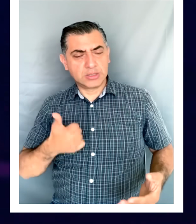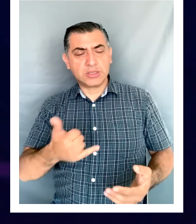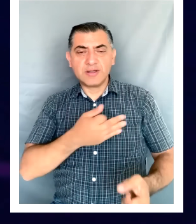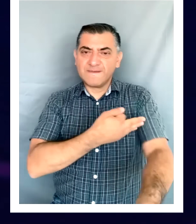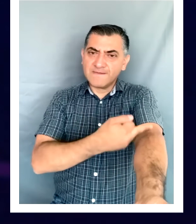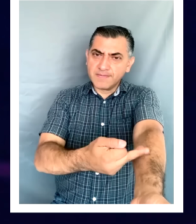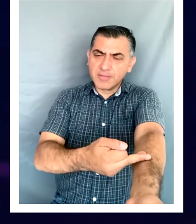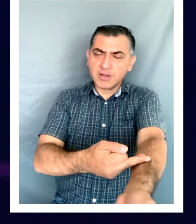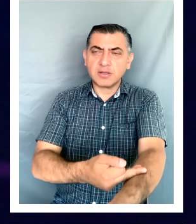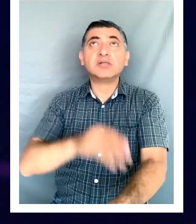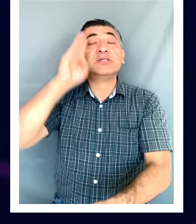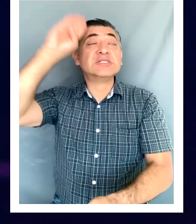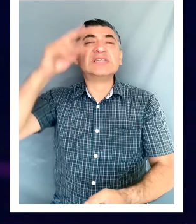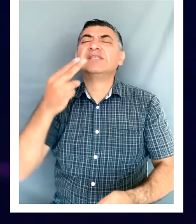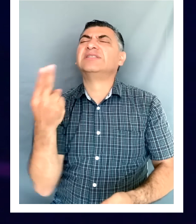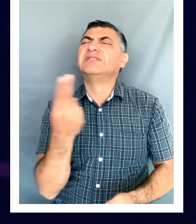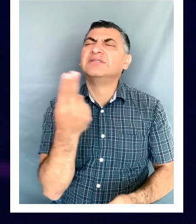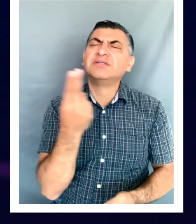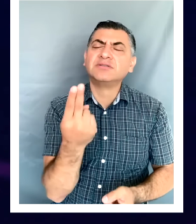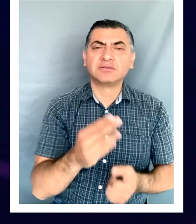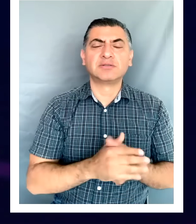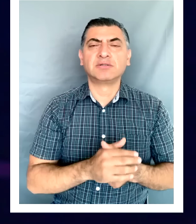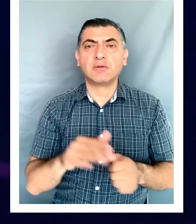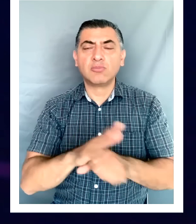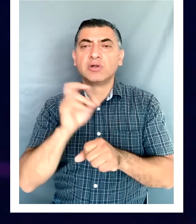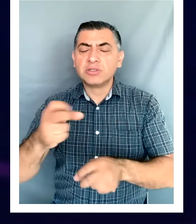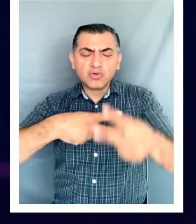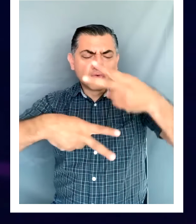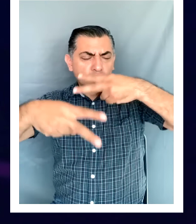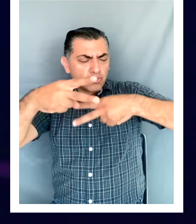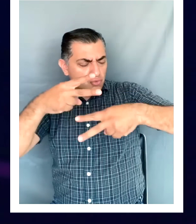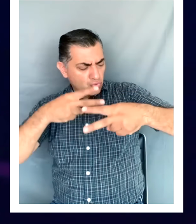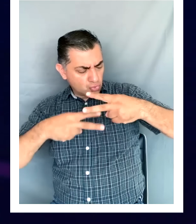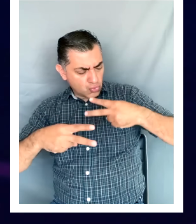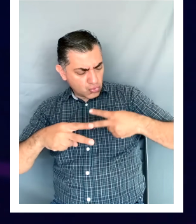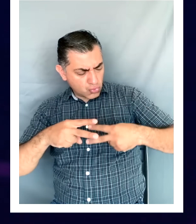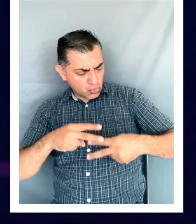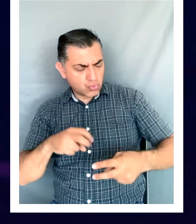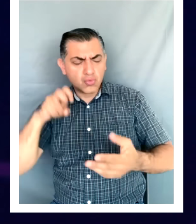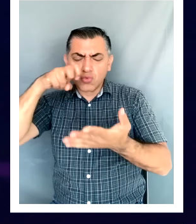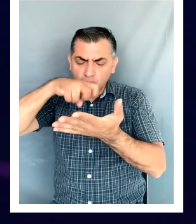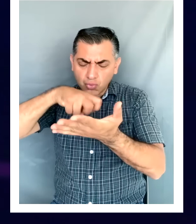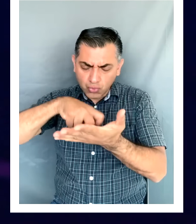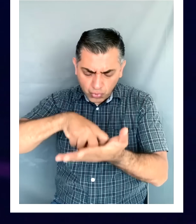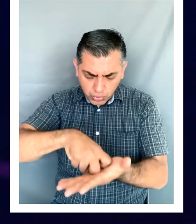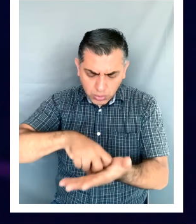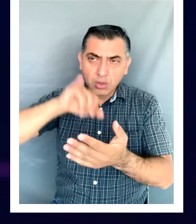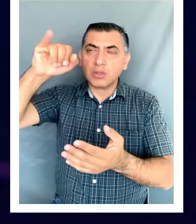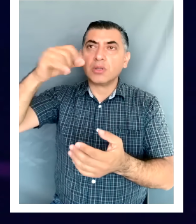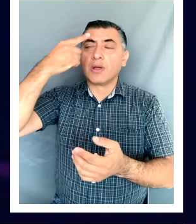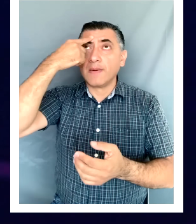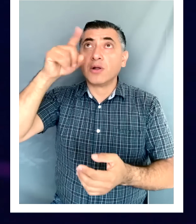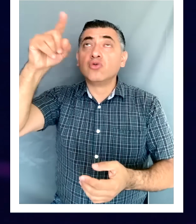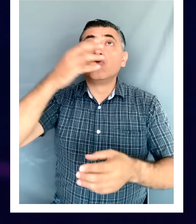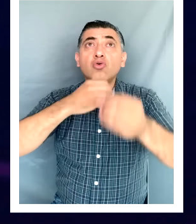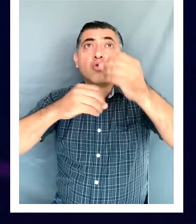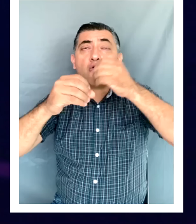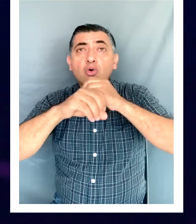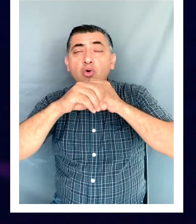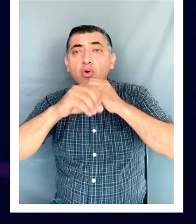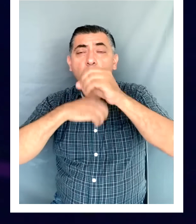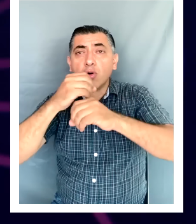señor Te necesitamos por eso venimos completamente rendidos a ti para que tú obres como padre amoroso